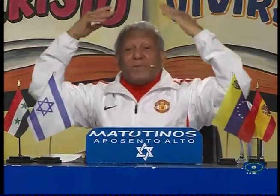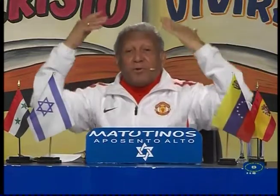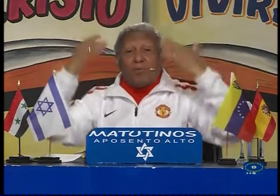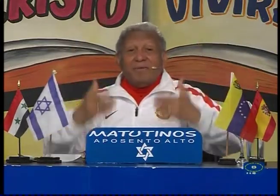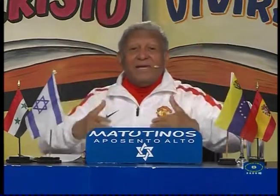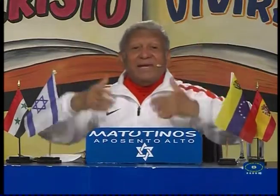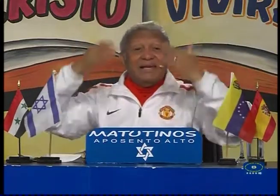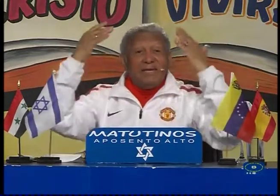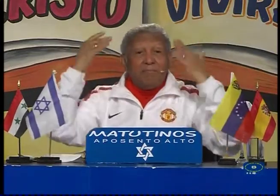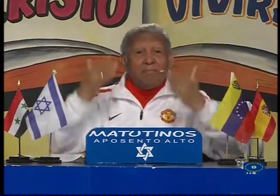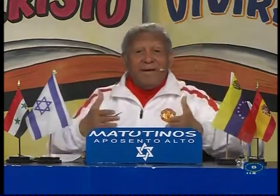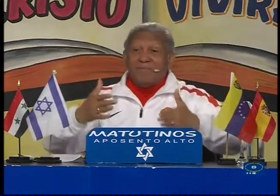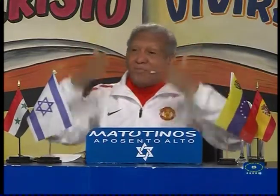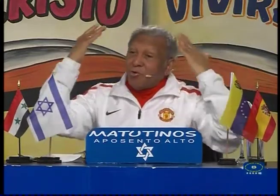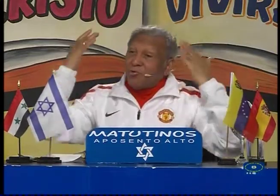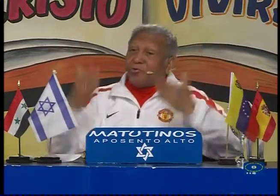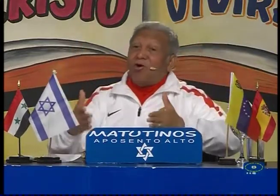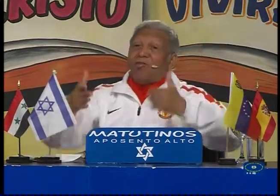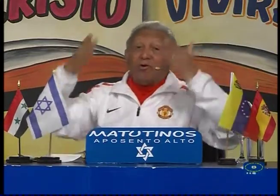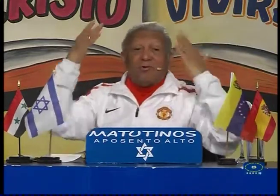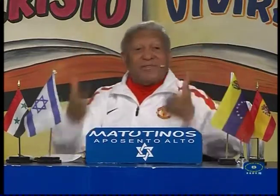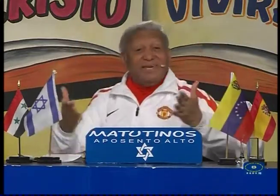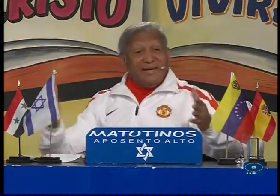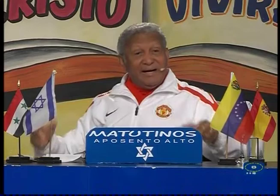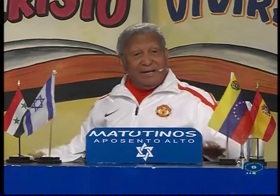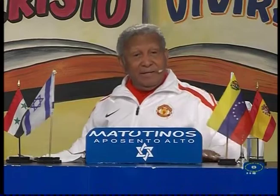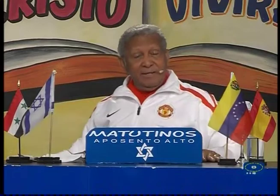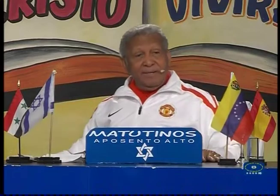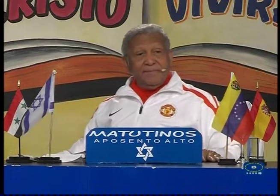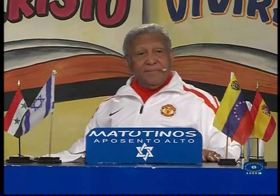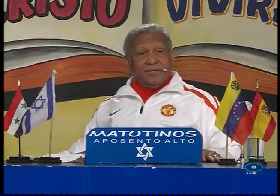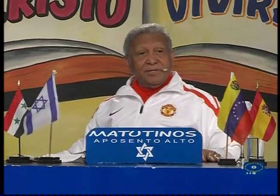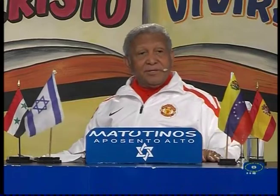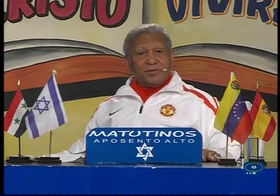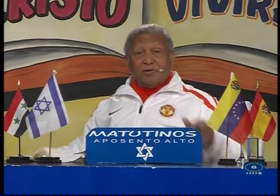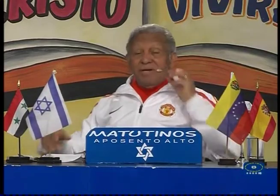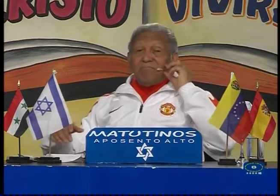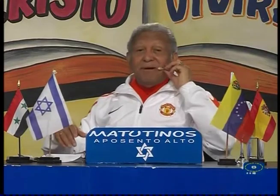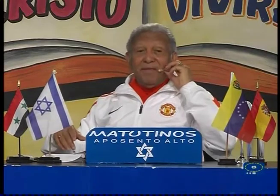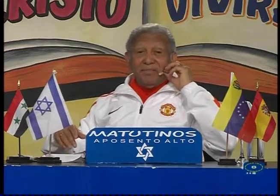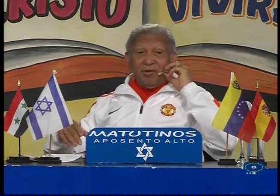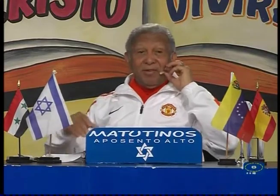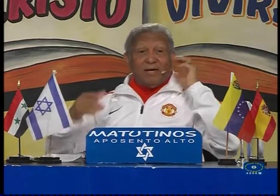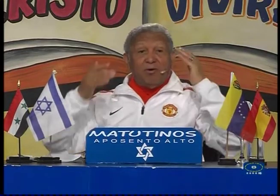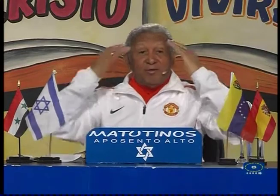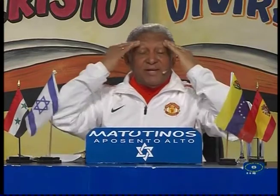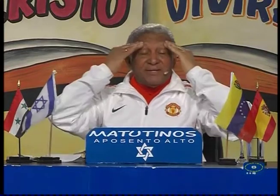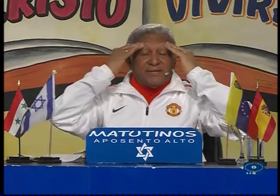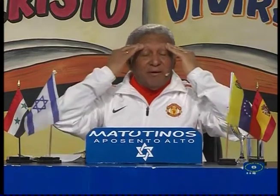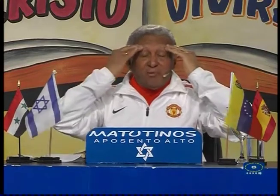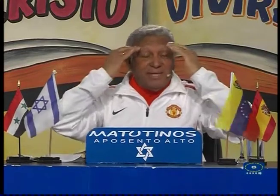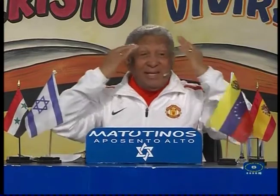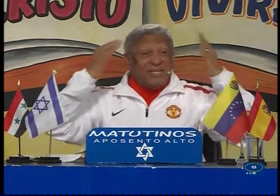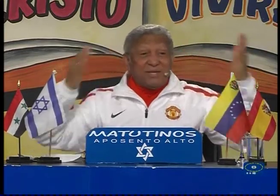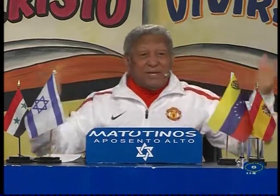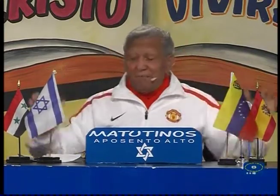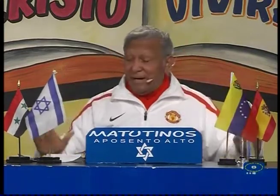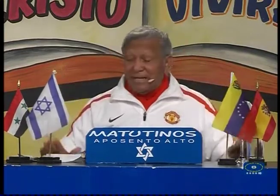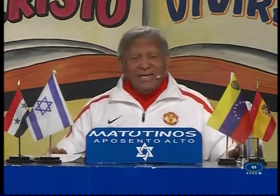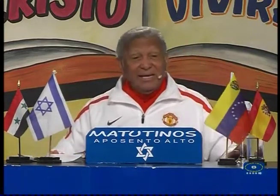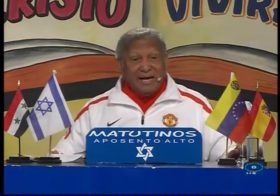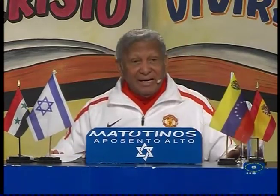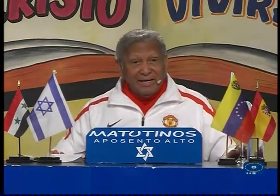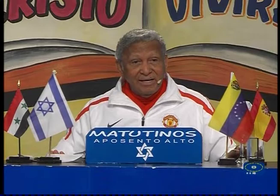de 4.000 inventos todos los días. Son inventos de cosas que usted ni